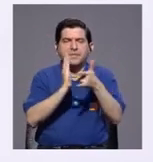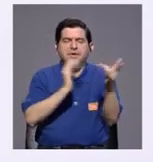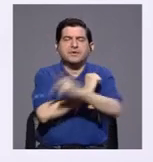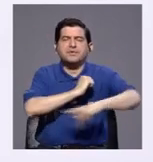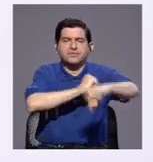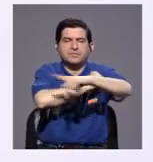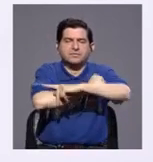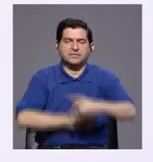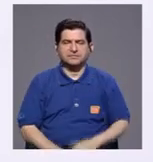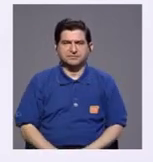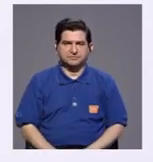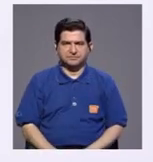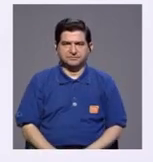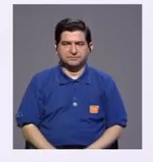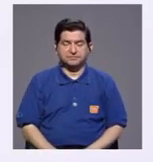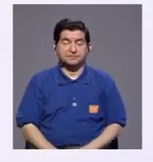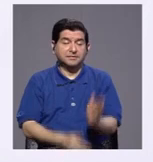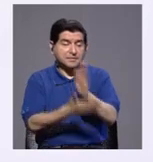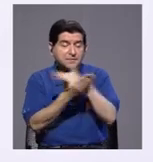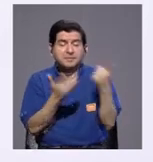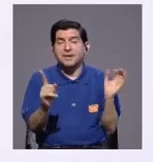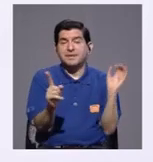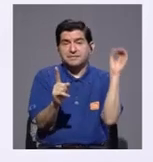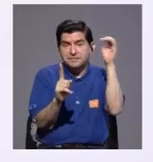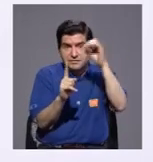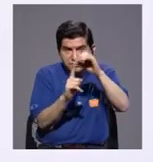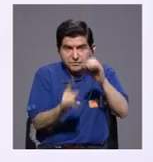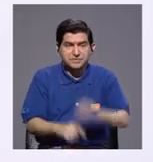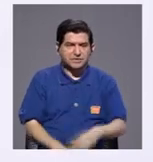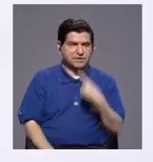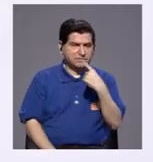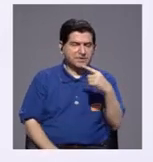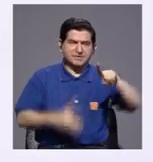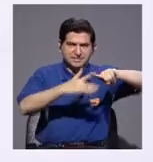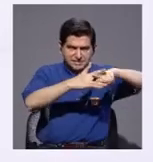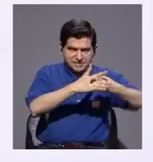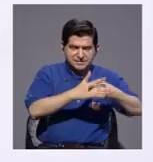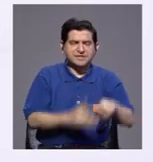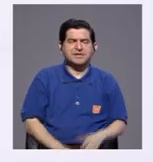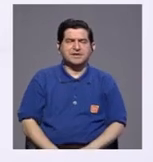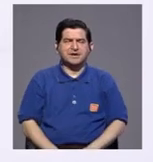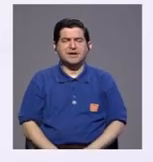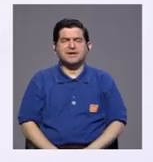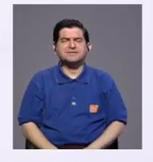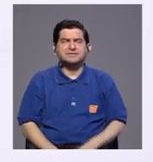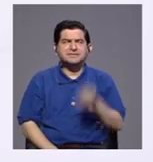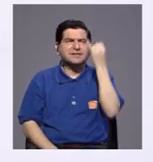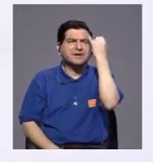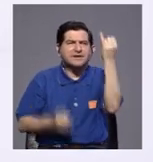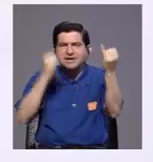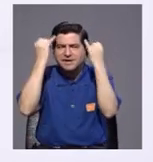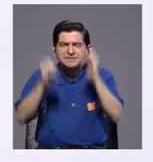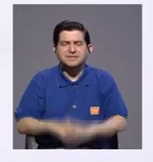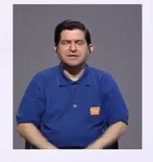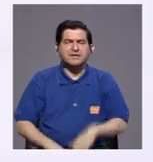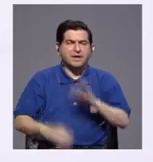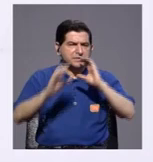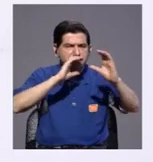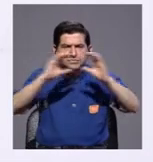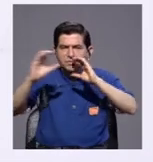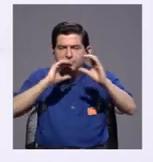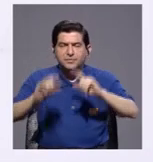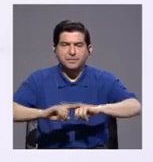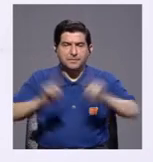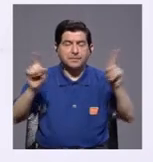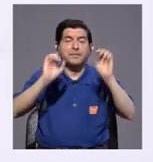el país porque al fin y al cabo parte del objetivo como bien lo decíamos al inicio es socializar los conceptos pero queremos socializar los conceptos